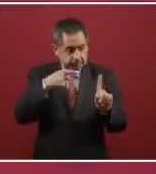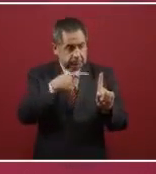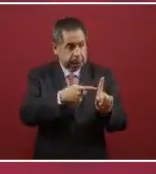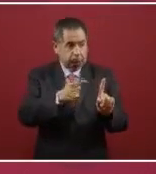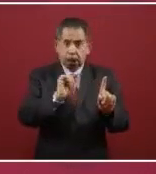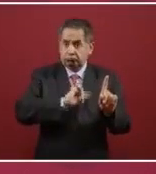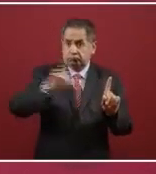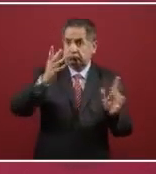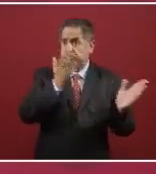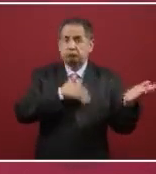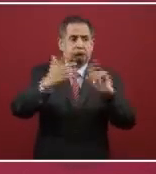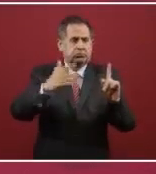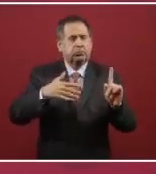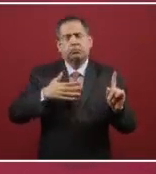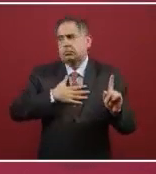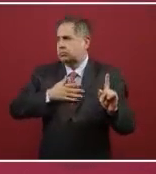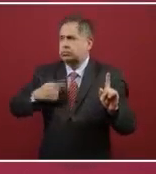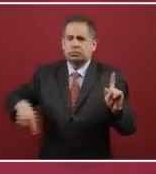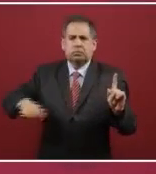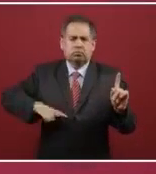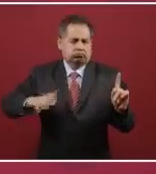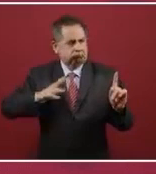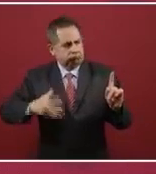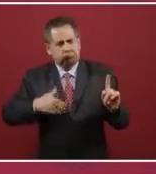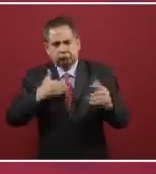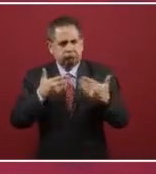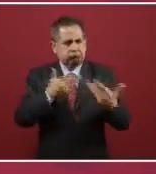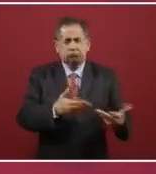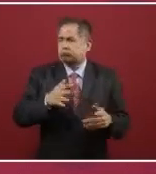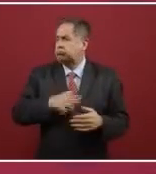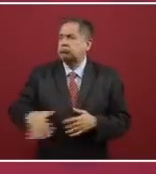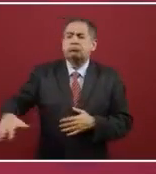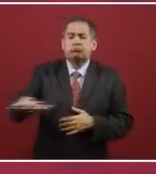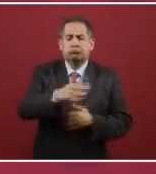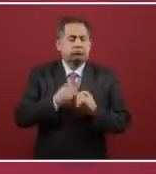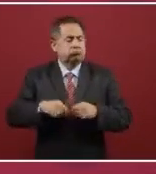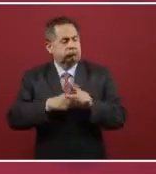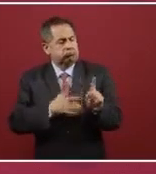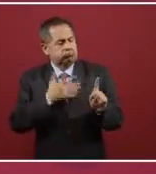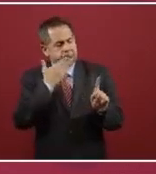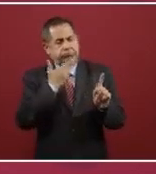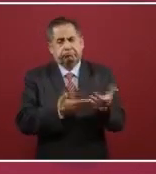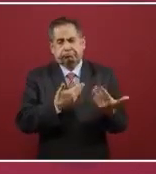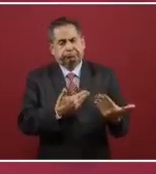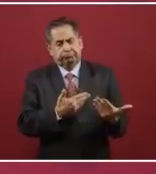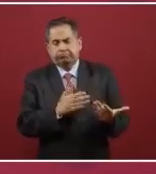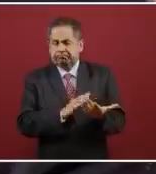un halago para el gobierno y desde luego para toda la sociedad. Y